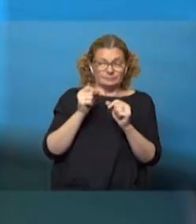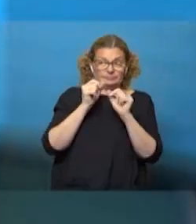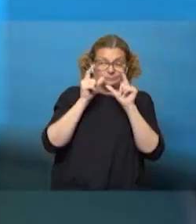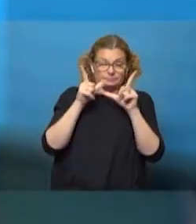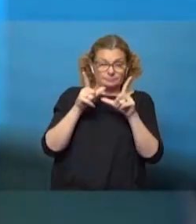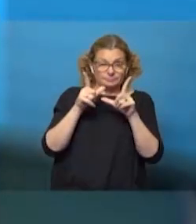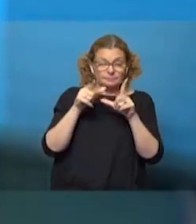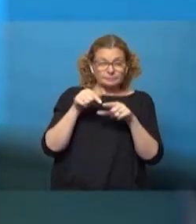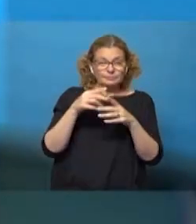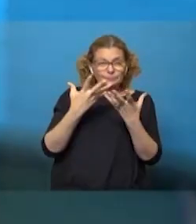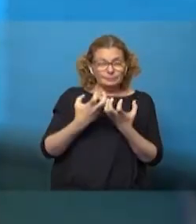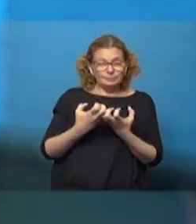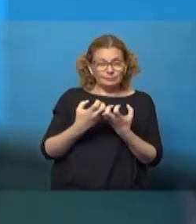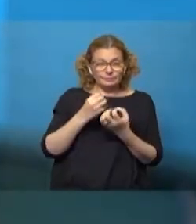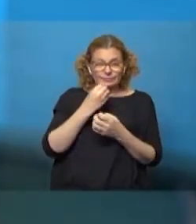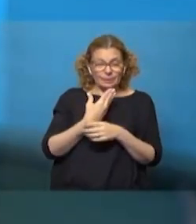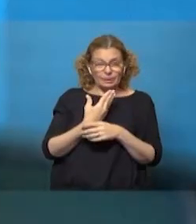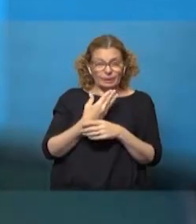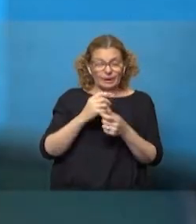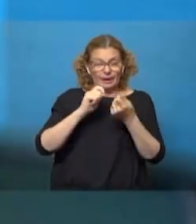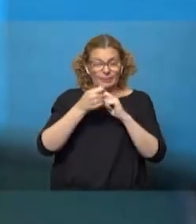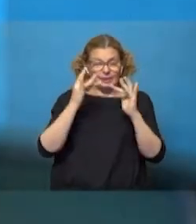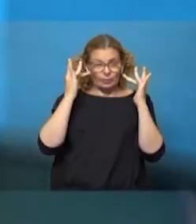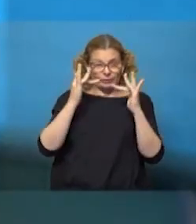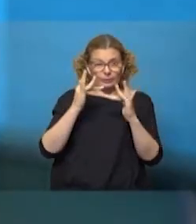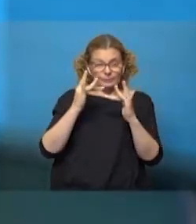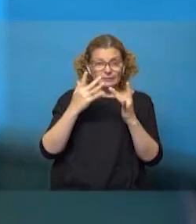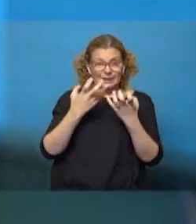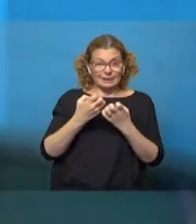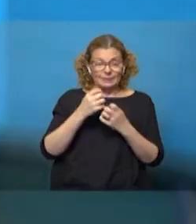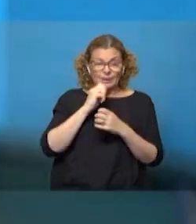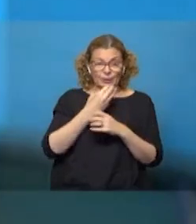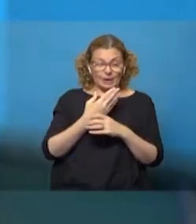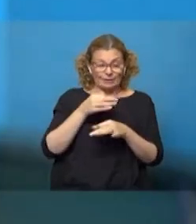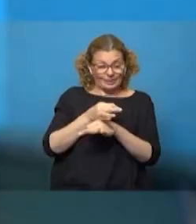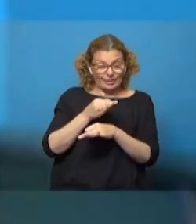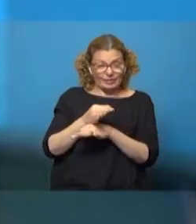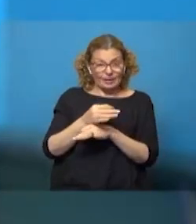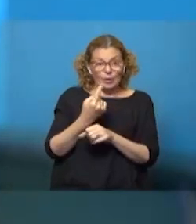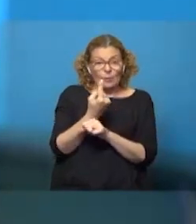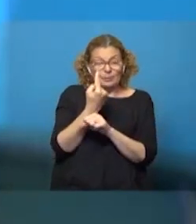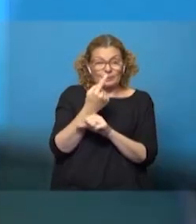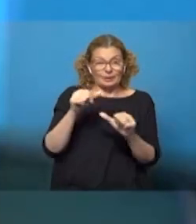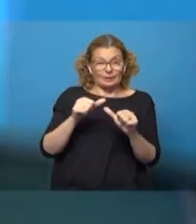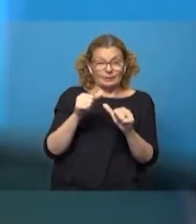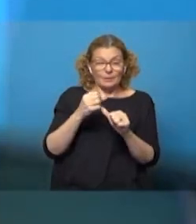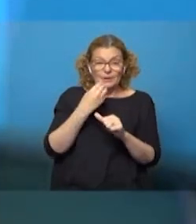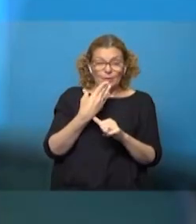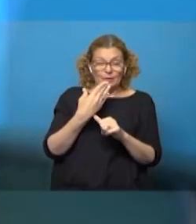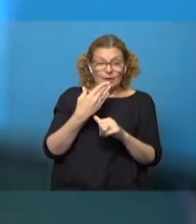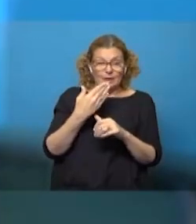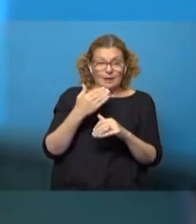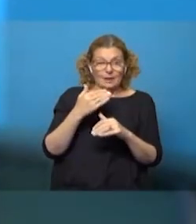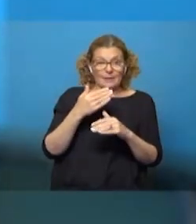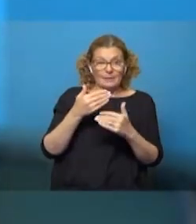atención si vos querés mejorar transformar la educación y querés mejorar la calidad de enseñanza lo primero que tenés que hacer es mejorar la formación